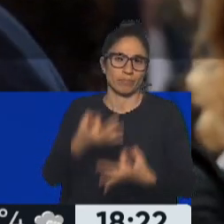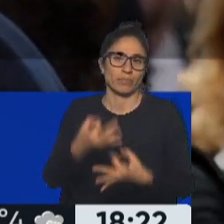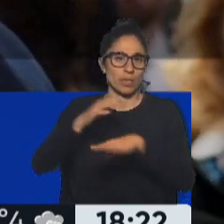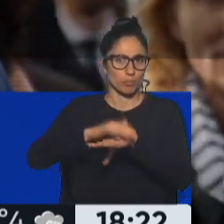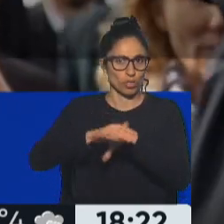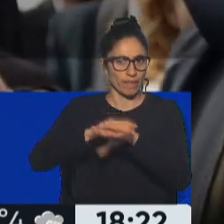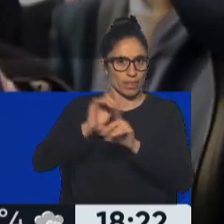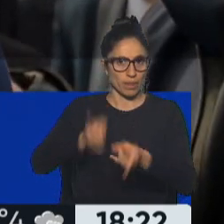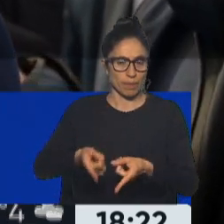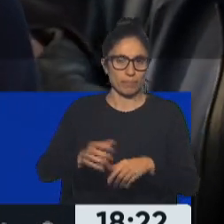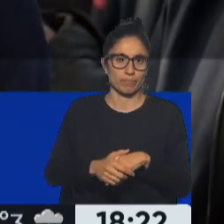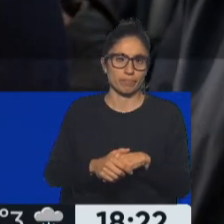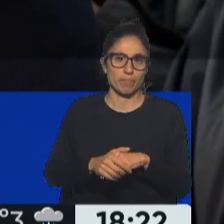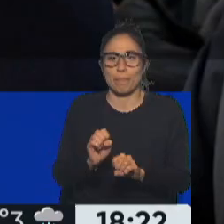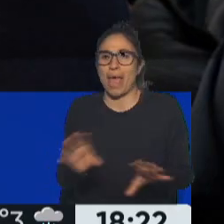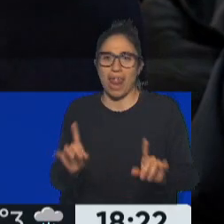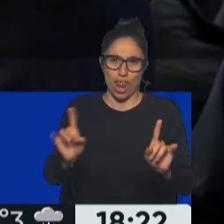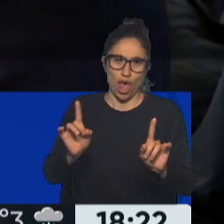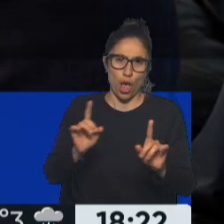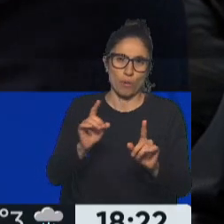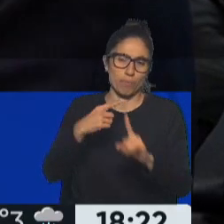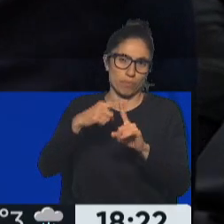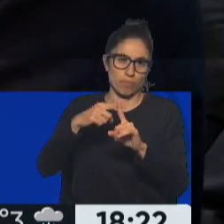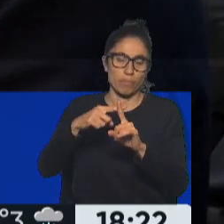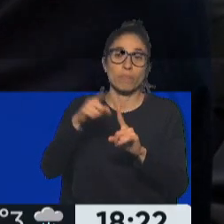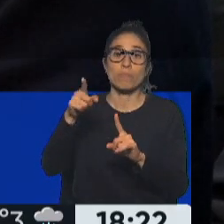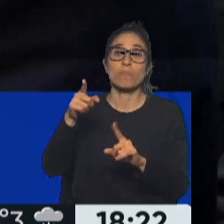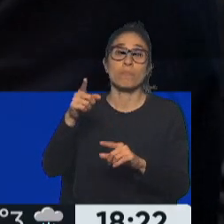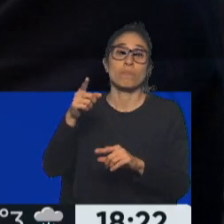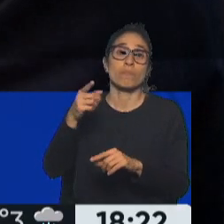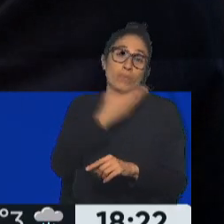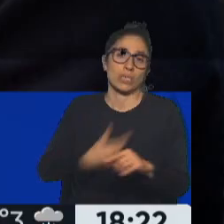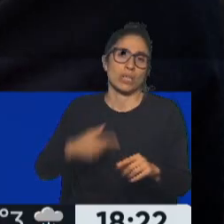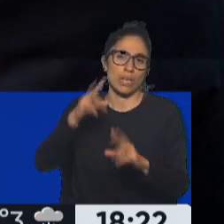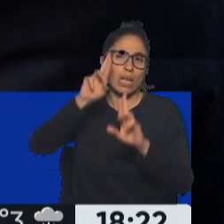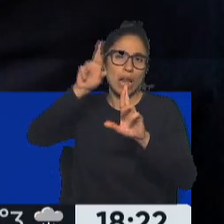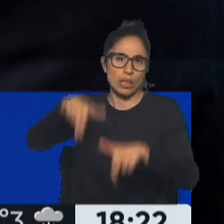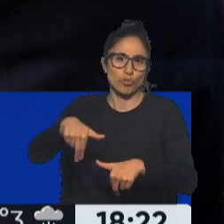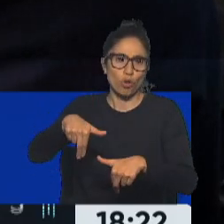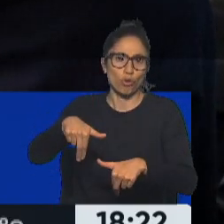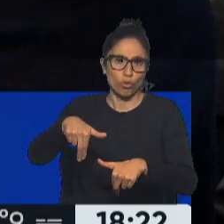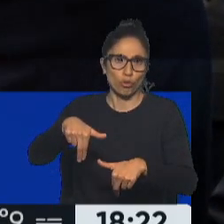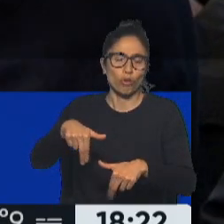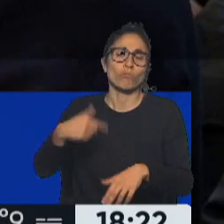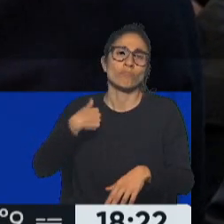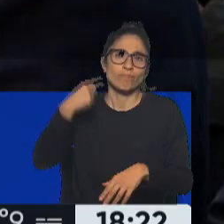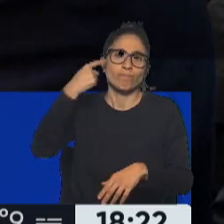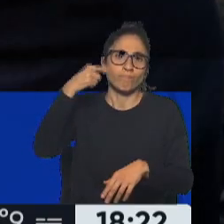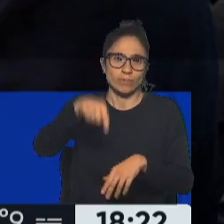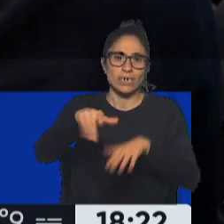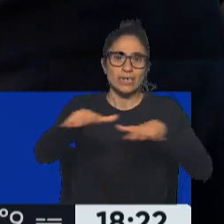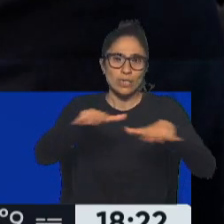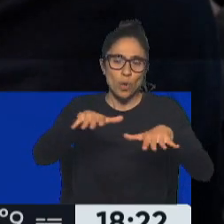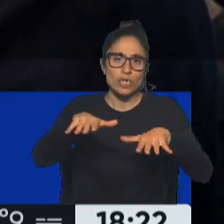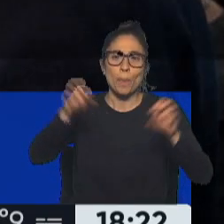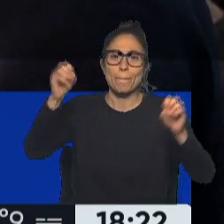moins mauvaise. Et je pense que Monsieur le maire a raison. Je ne dis pas que, vous savez, dans ces moments-là, il n'y a par définition, il n'y a